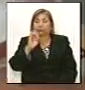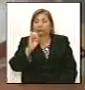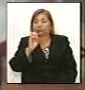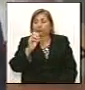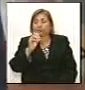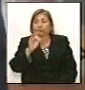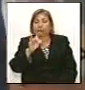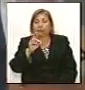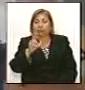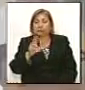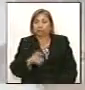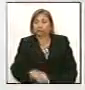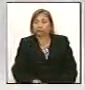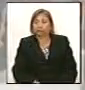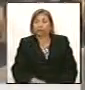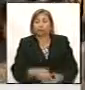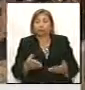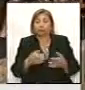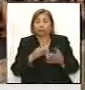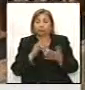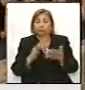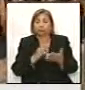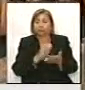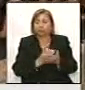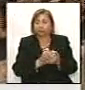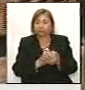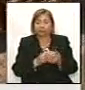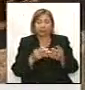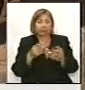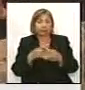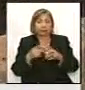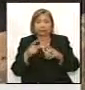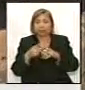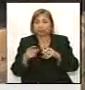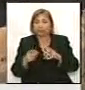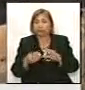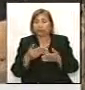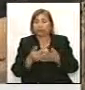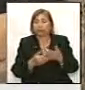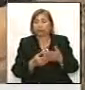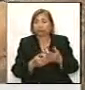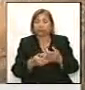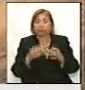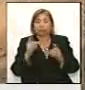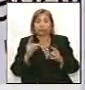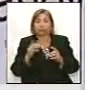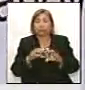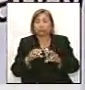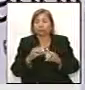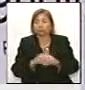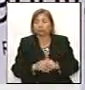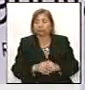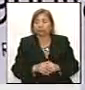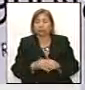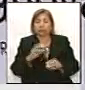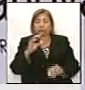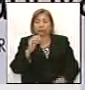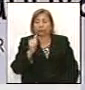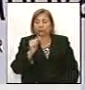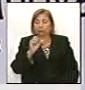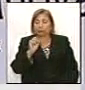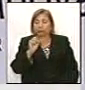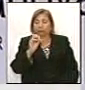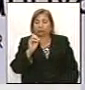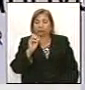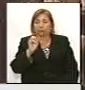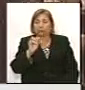falta de este problema. En Cajamarca, diferentes personajes dejaron huellas. Uno de ellos fue el doctor Toribio Casanova, quien